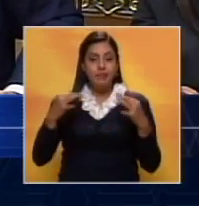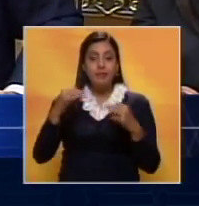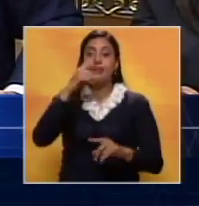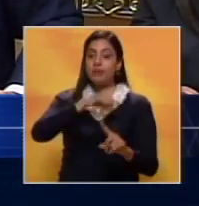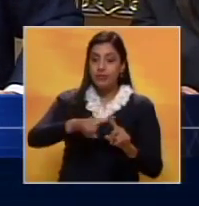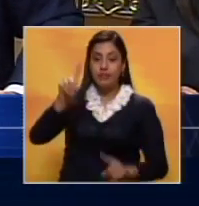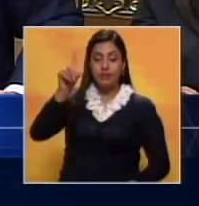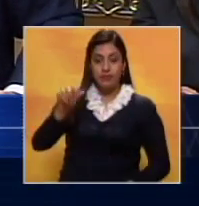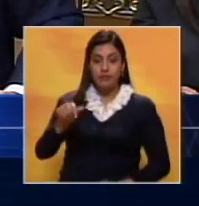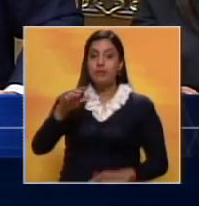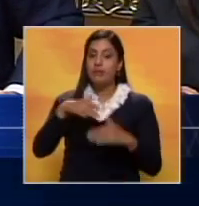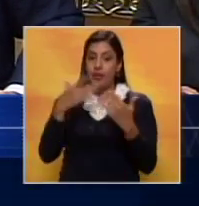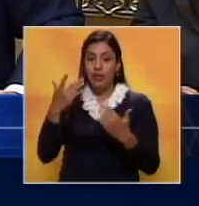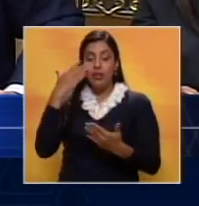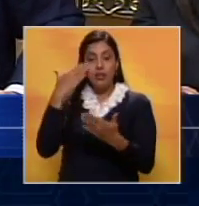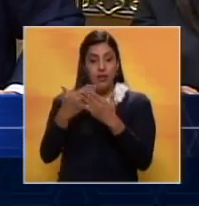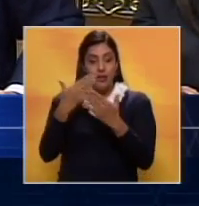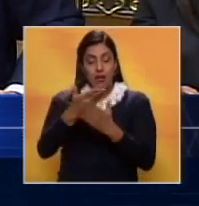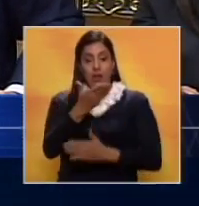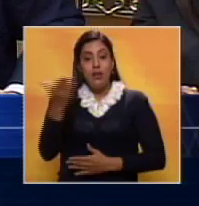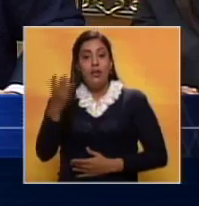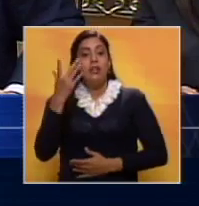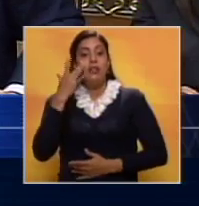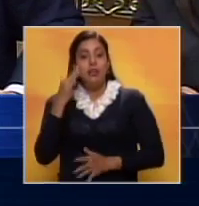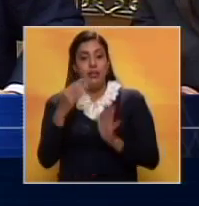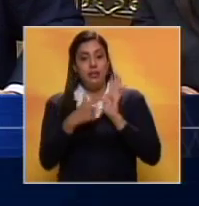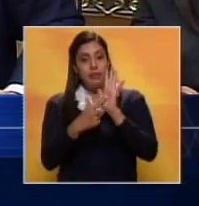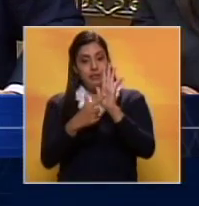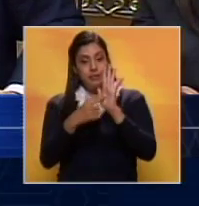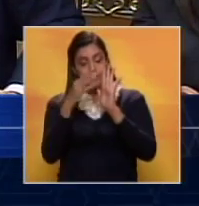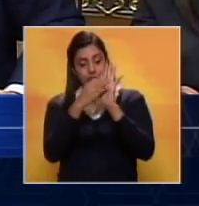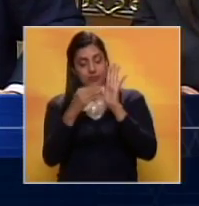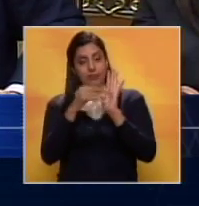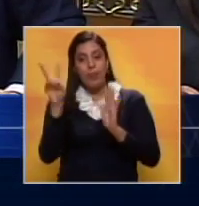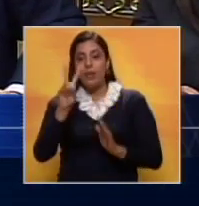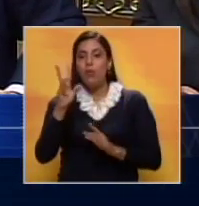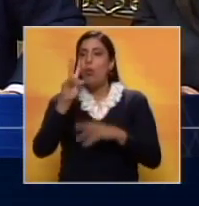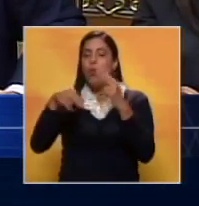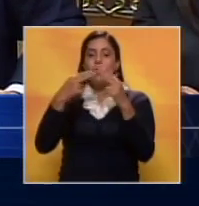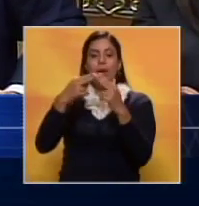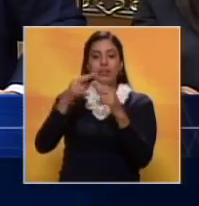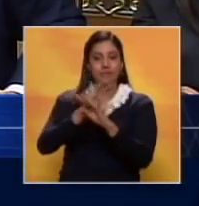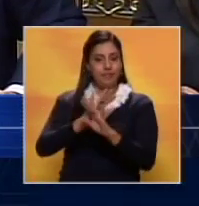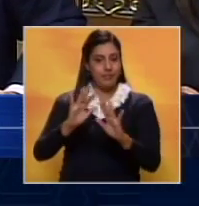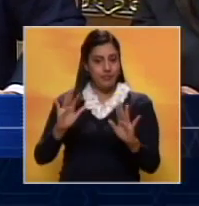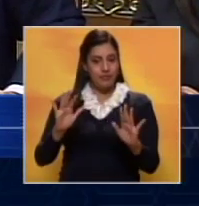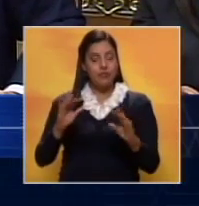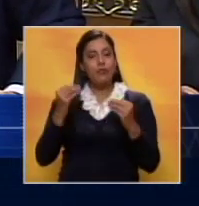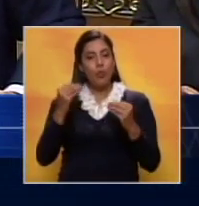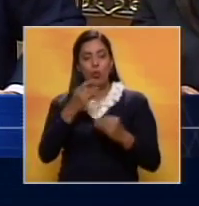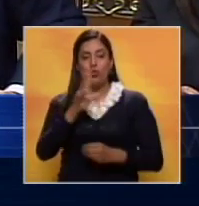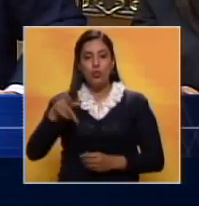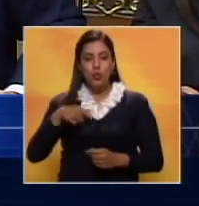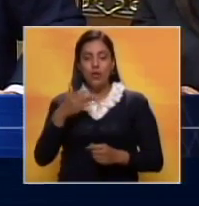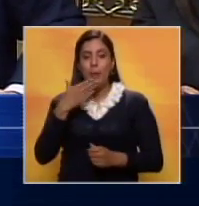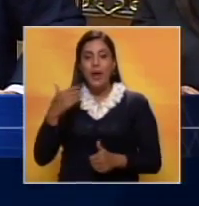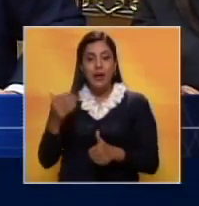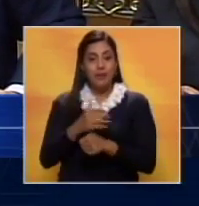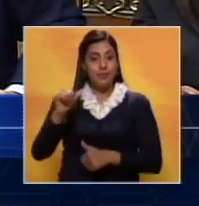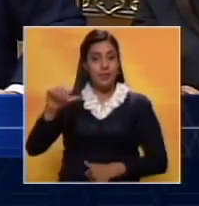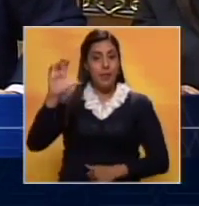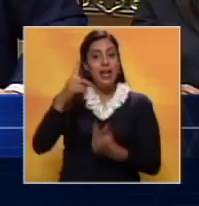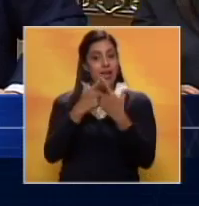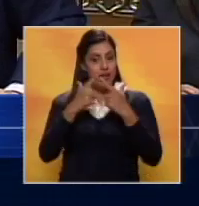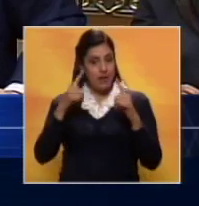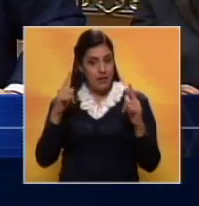sino también para que el testimonio de ustedes sea ejemplo de lo que en Venezuela no debe ocurrir nunca más, cuando logremos que este país